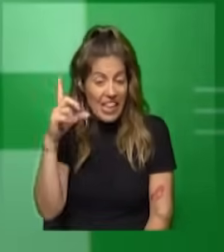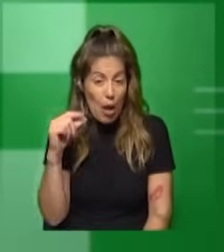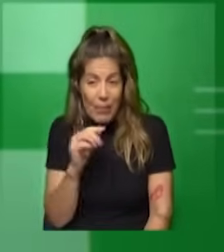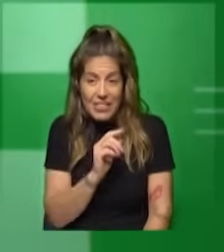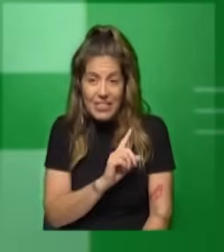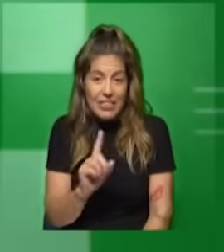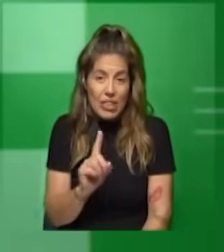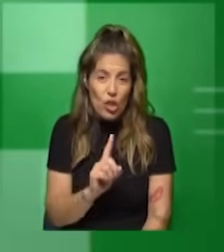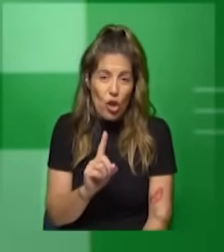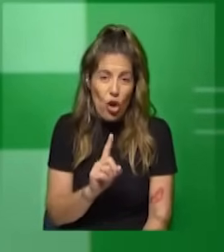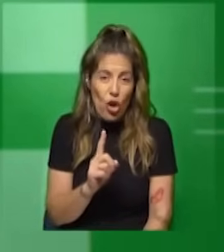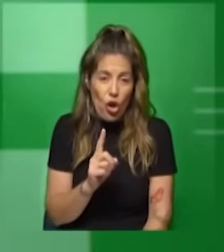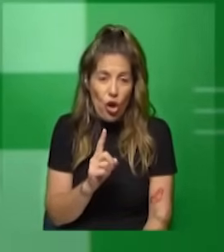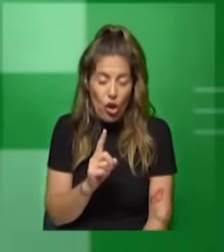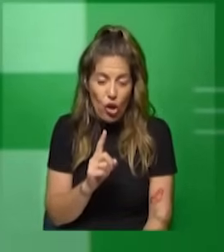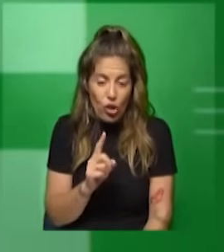no tomase